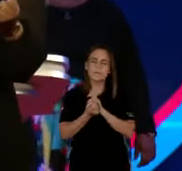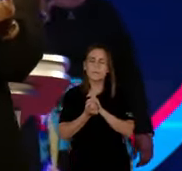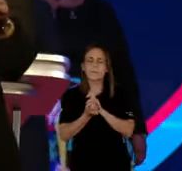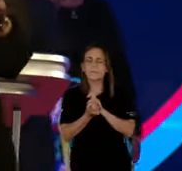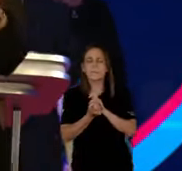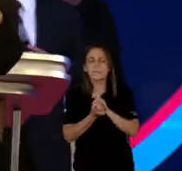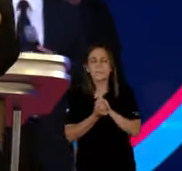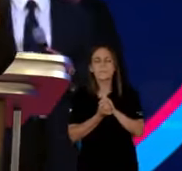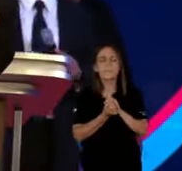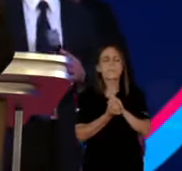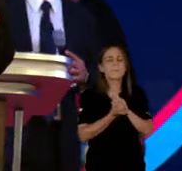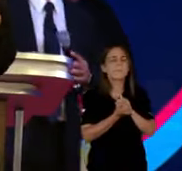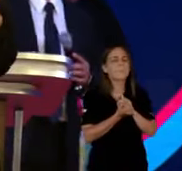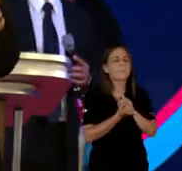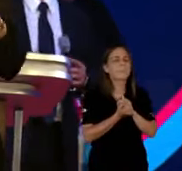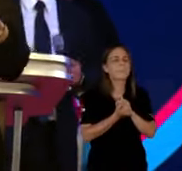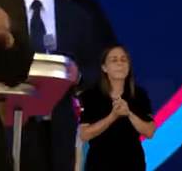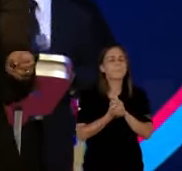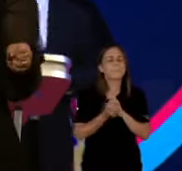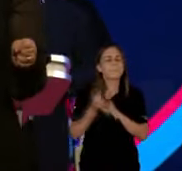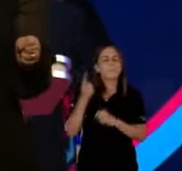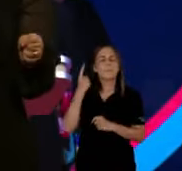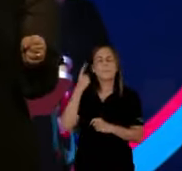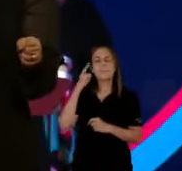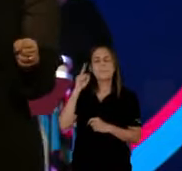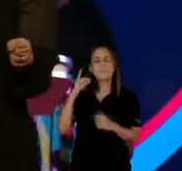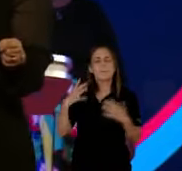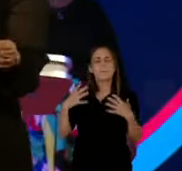cambiar para